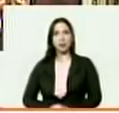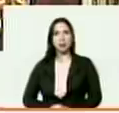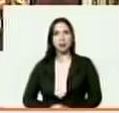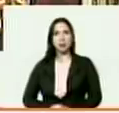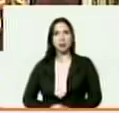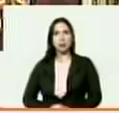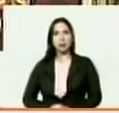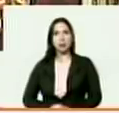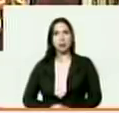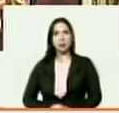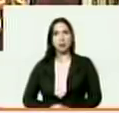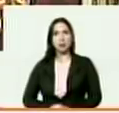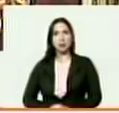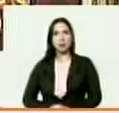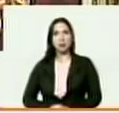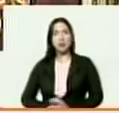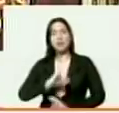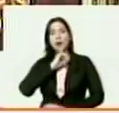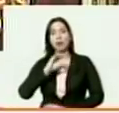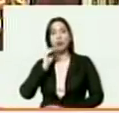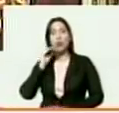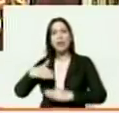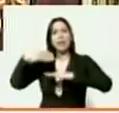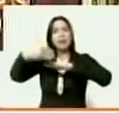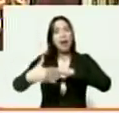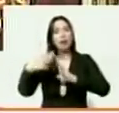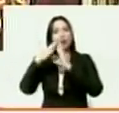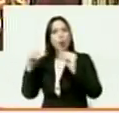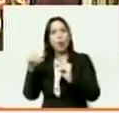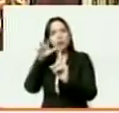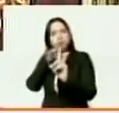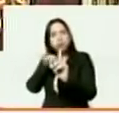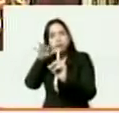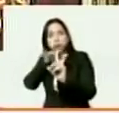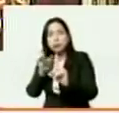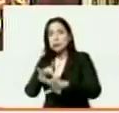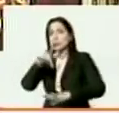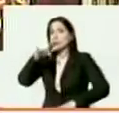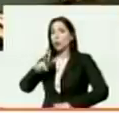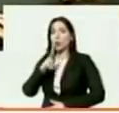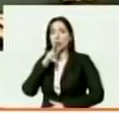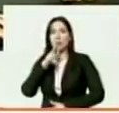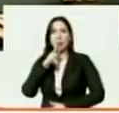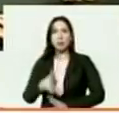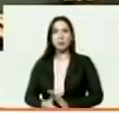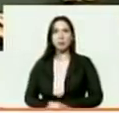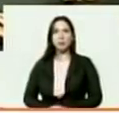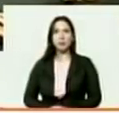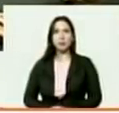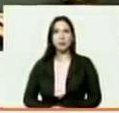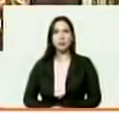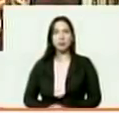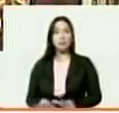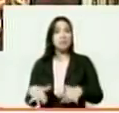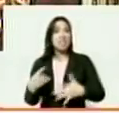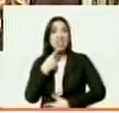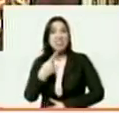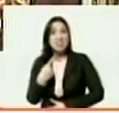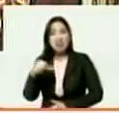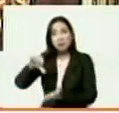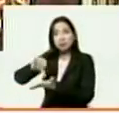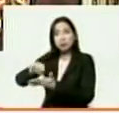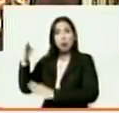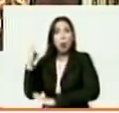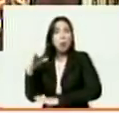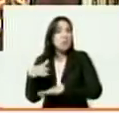Pero Iván Duque está detrás de todo eso, lamentablemente. lamentablemente. ¿Y qué dice Bogotá? ¿Qué